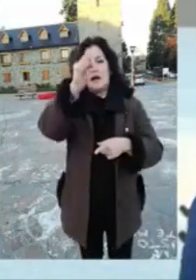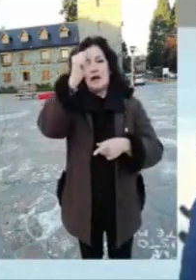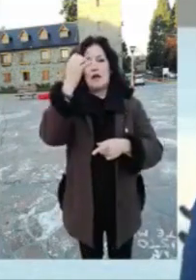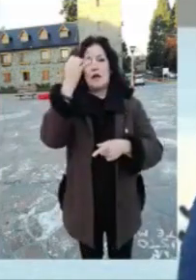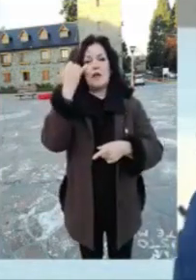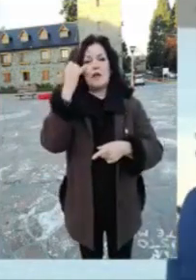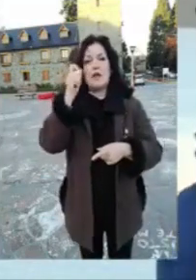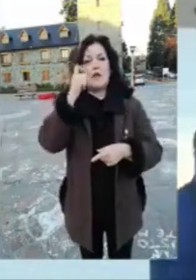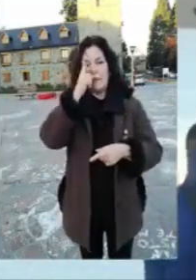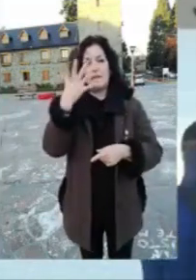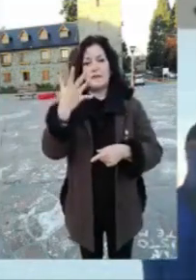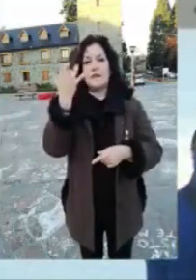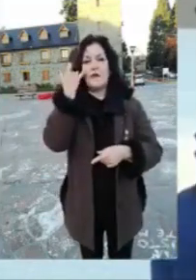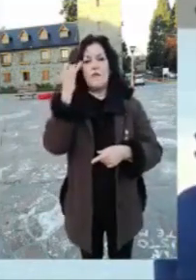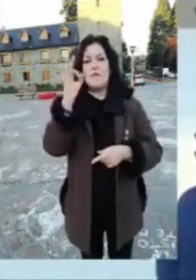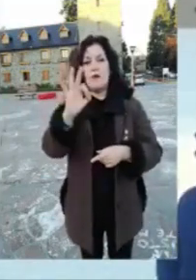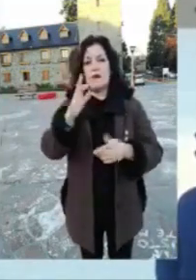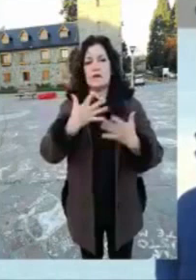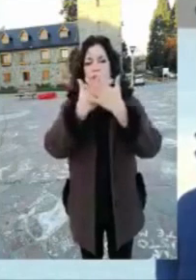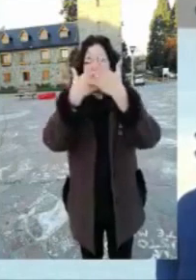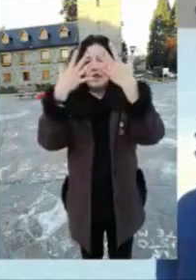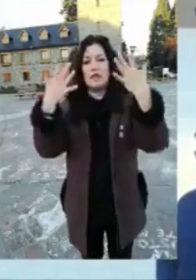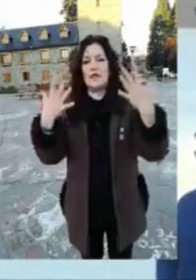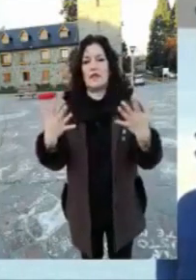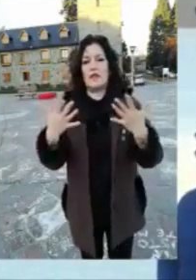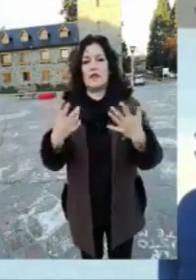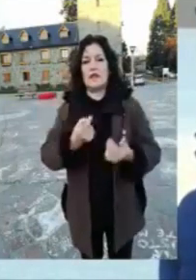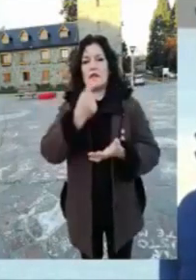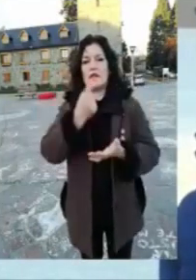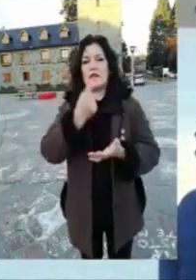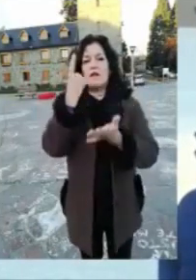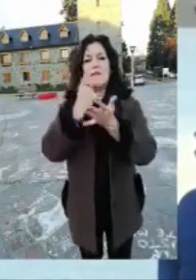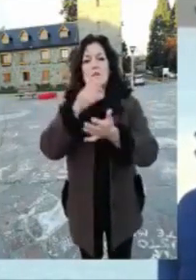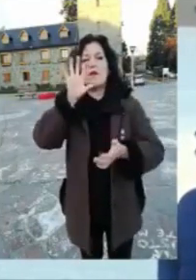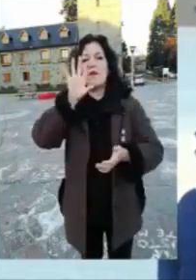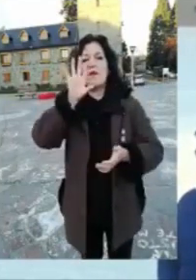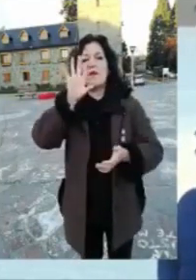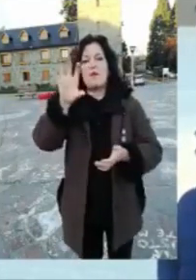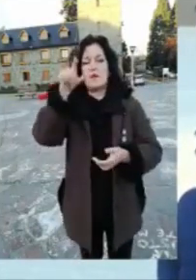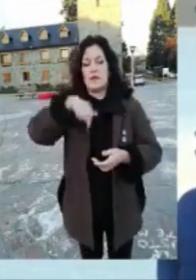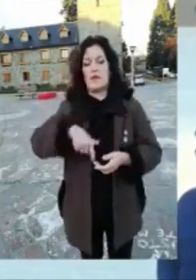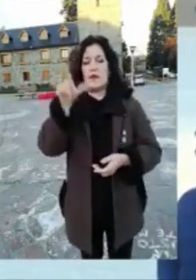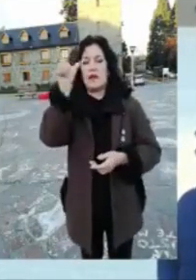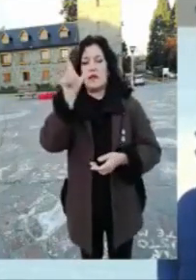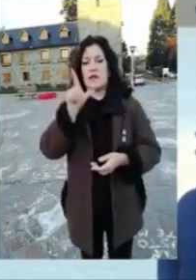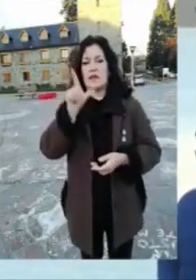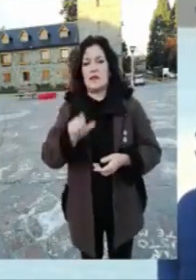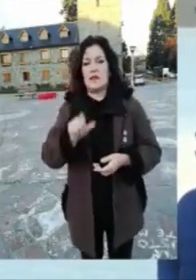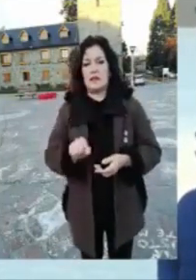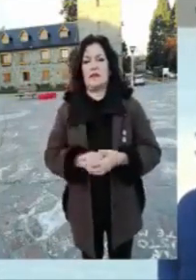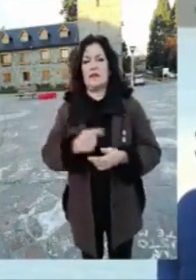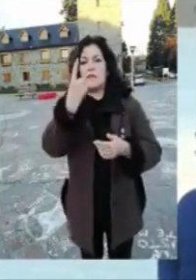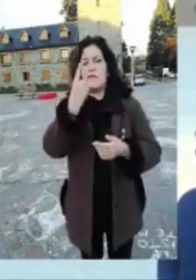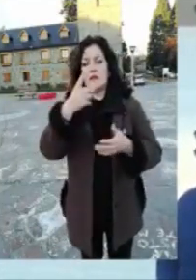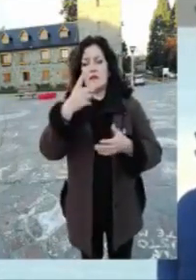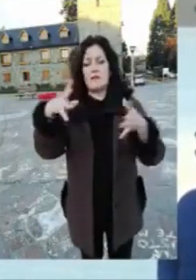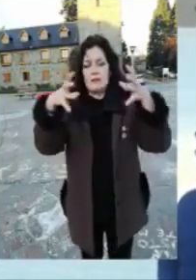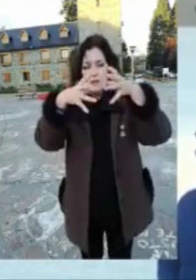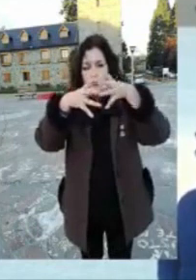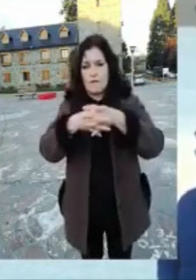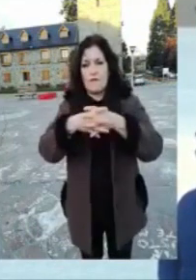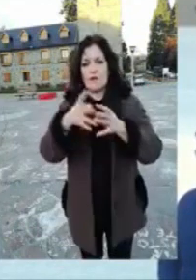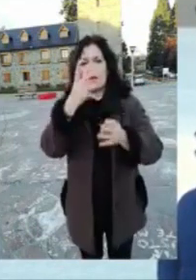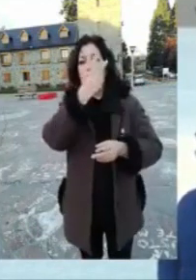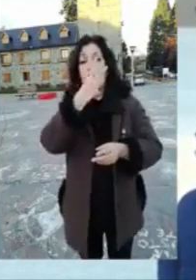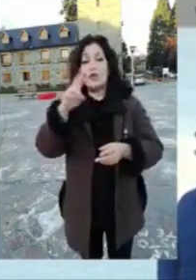de mayo el día del primer gobierno patrio cuando se consolida es el primer gobierno patrio hace